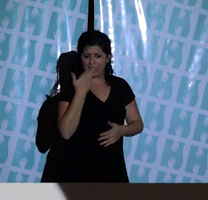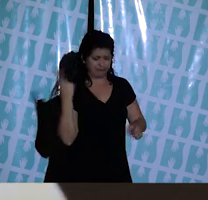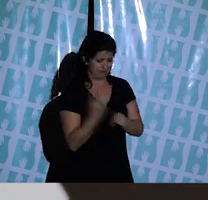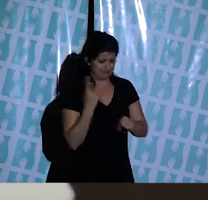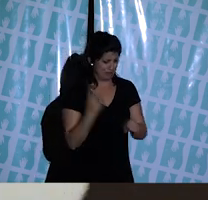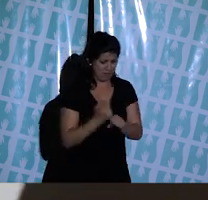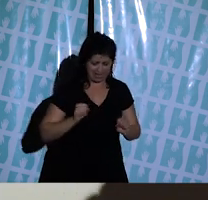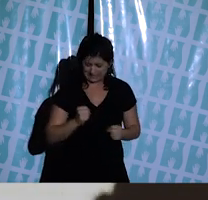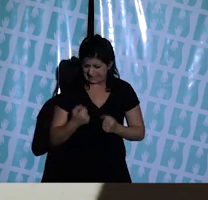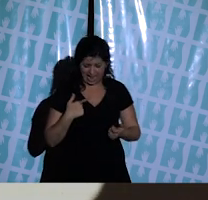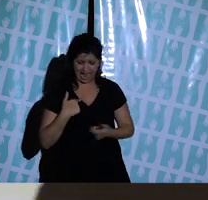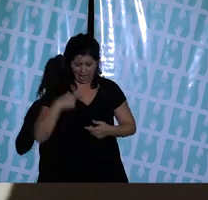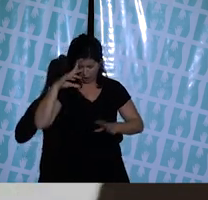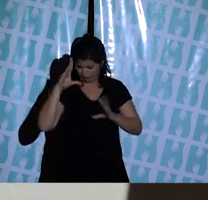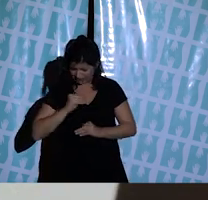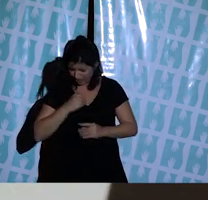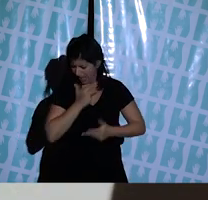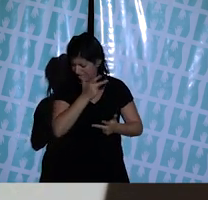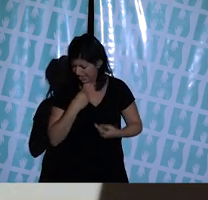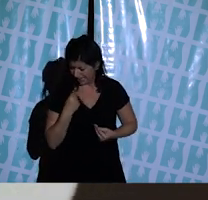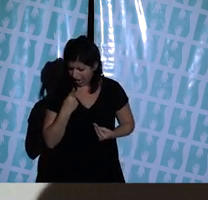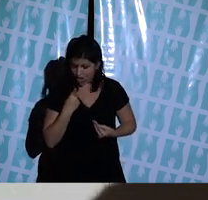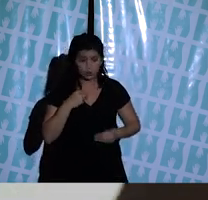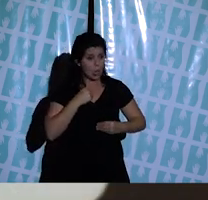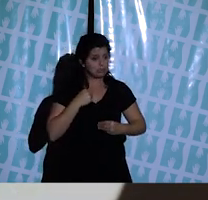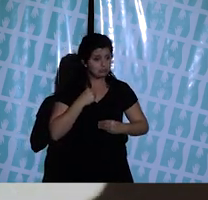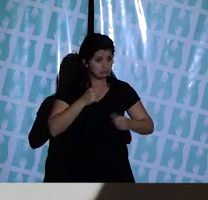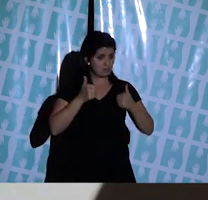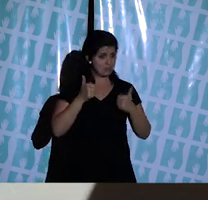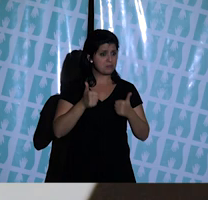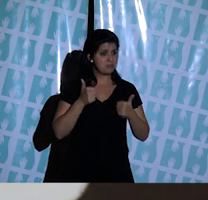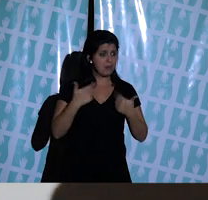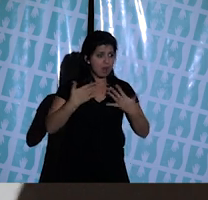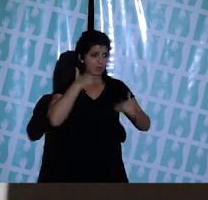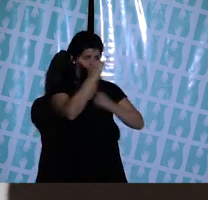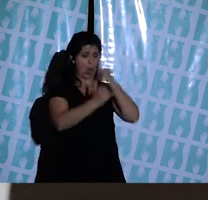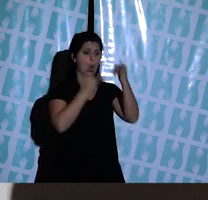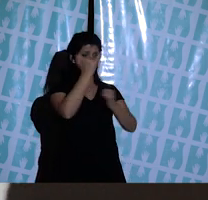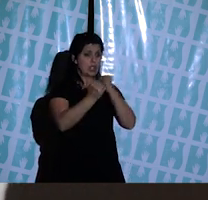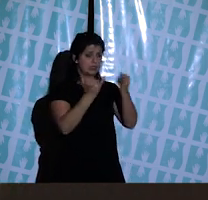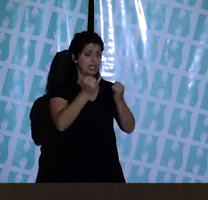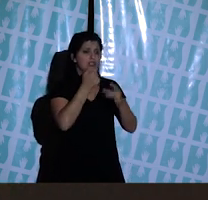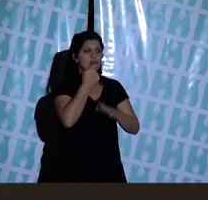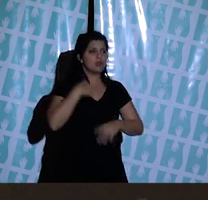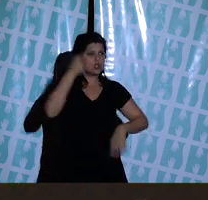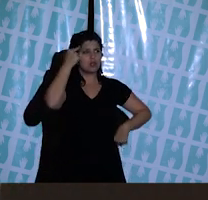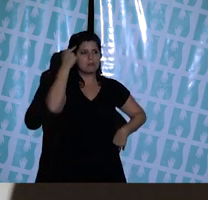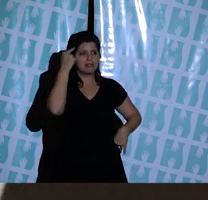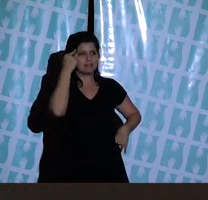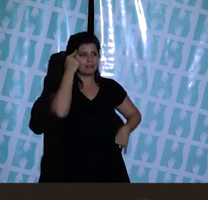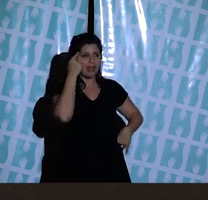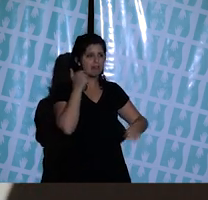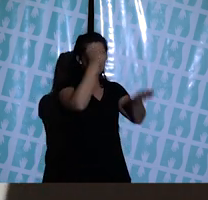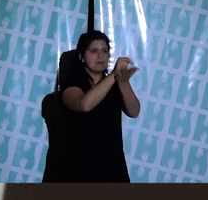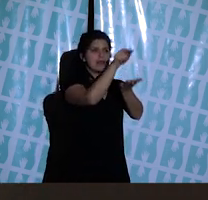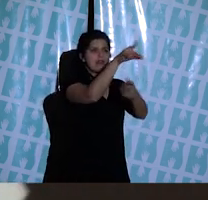que decir. No se relaja. Yo estoy relajado, por eso les puedo contar todo esto. Quizás si estaría pensando en que el neurobiólogo, el Balseiro,